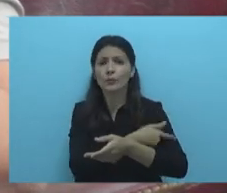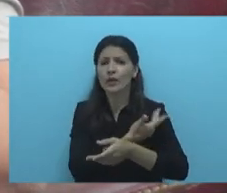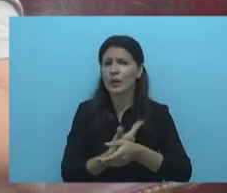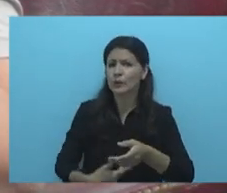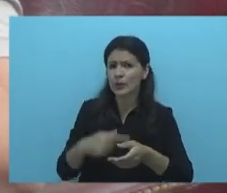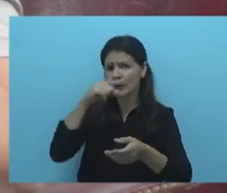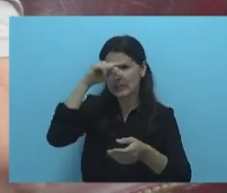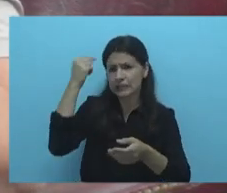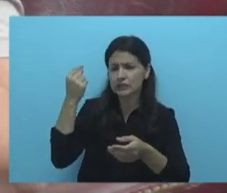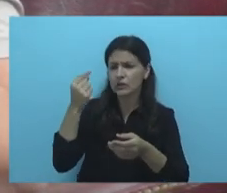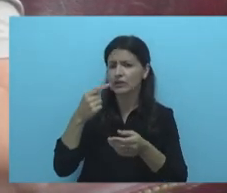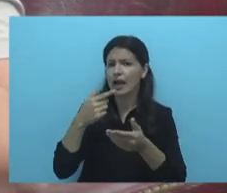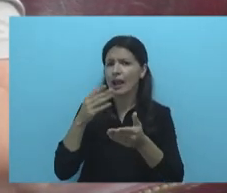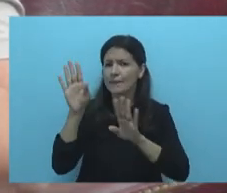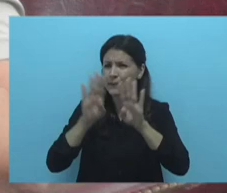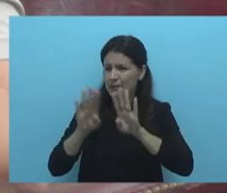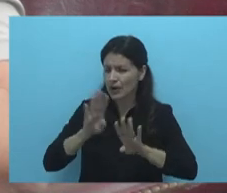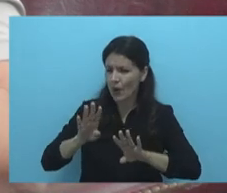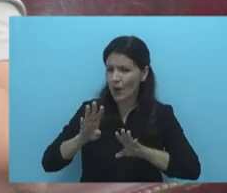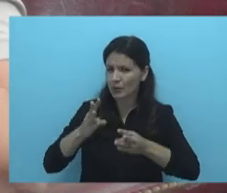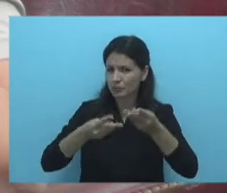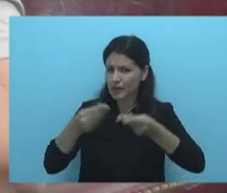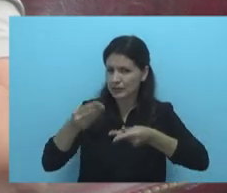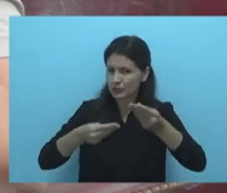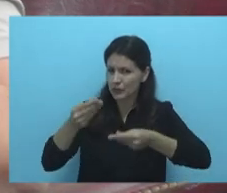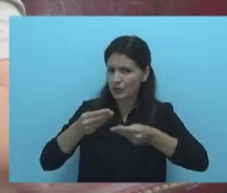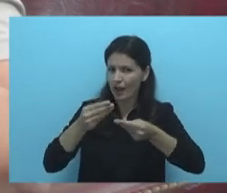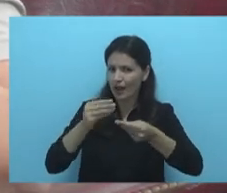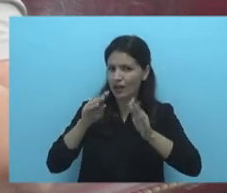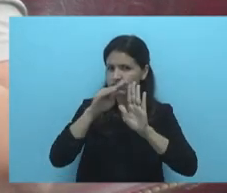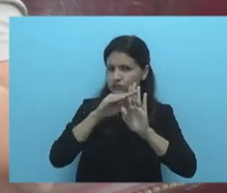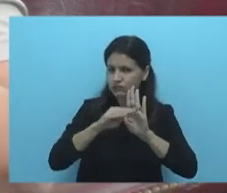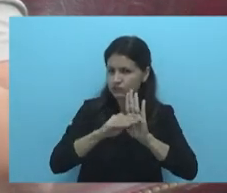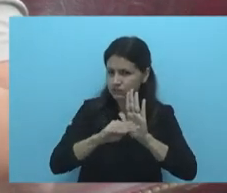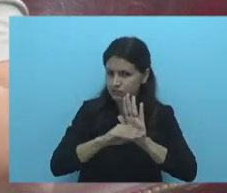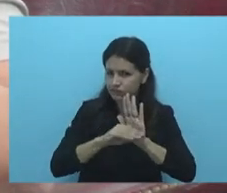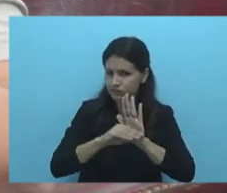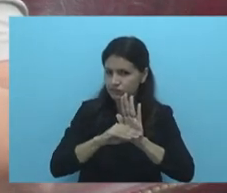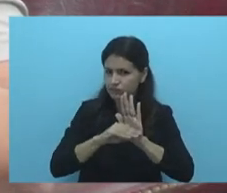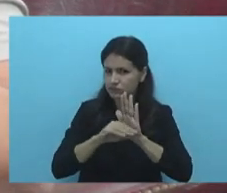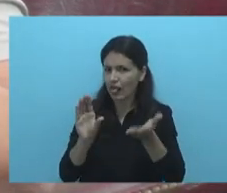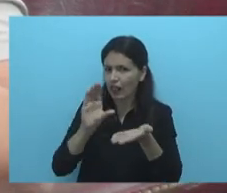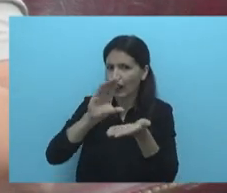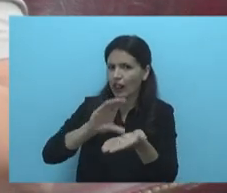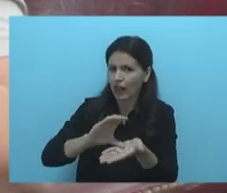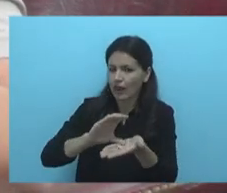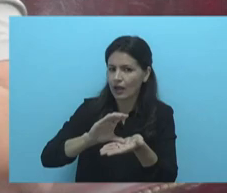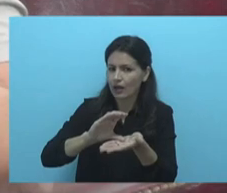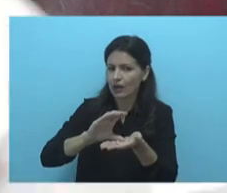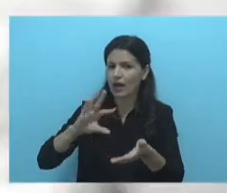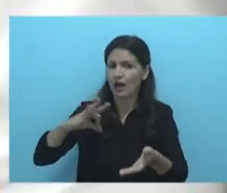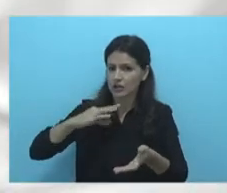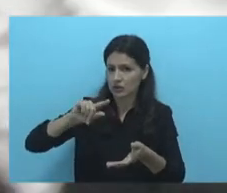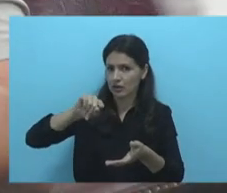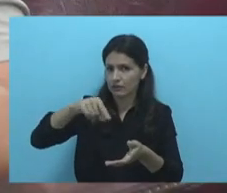elaborado el mensaje de presupuesto de gastos y cálculo de recursos para el ejercicio